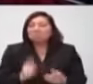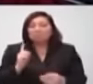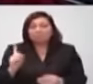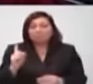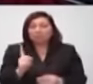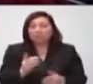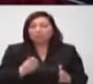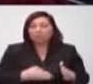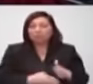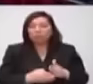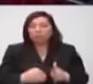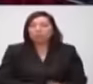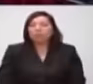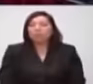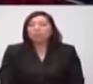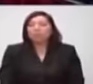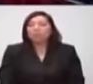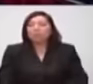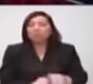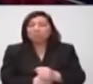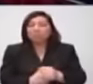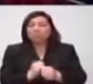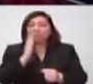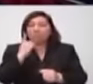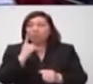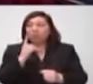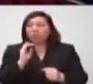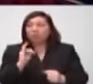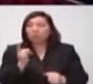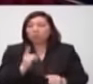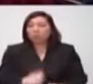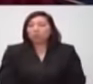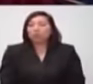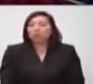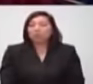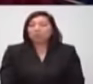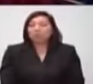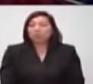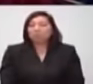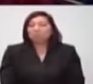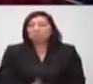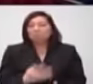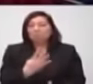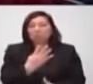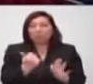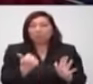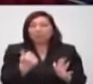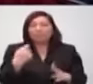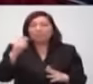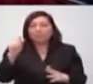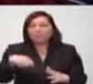tramo del túnel. El puente Bella Unión y el paso inferior Morales Duárez tiene un avance de alrededor de